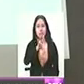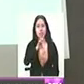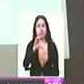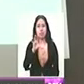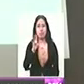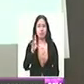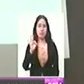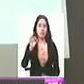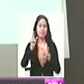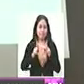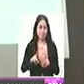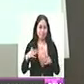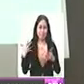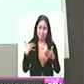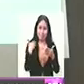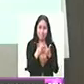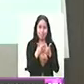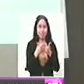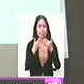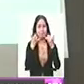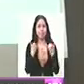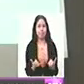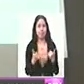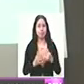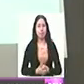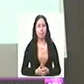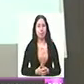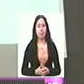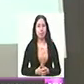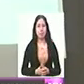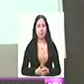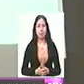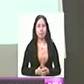140.779 hasta la última semana epidemiológica